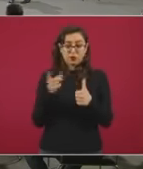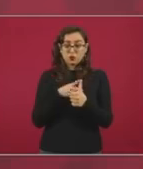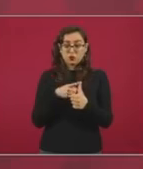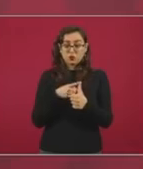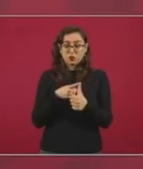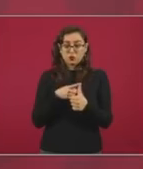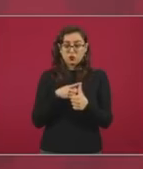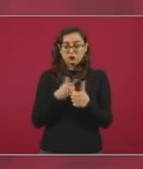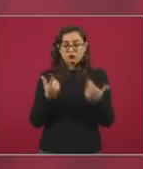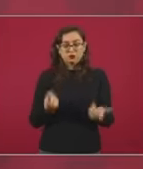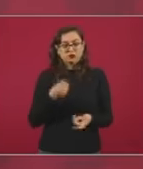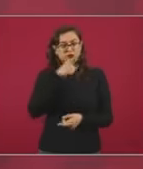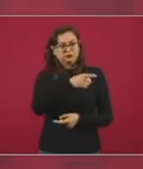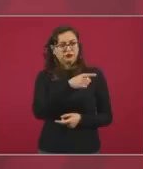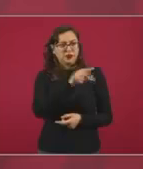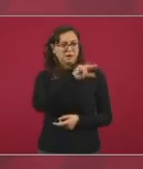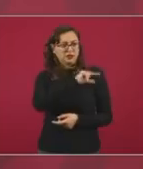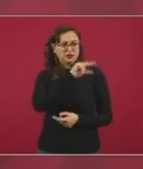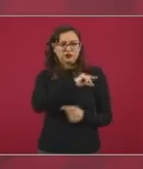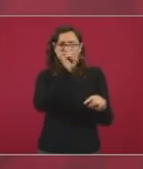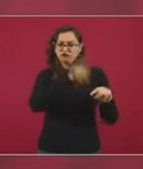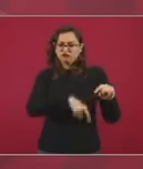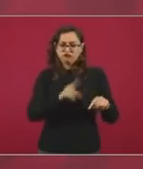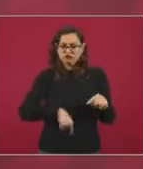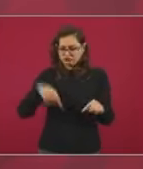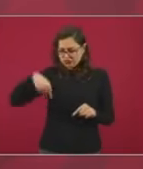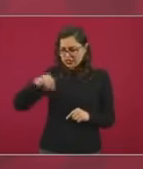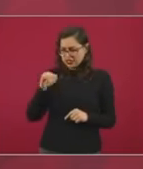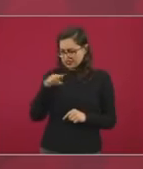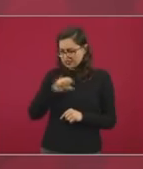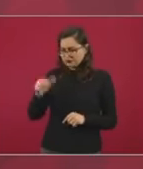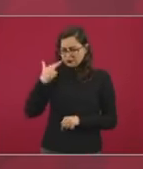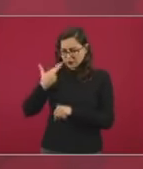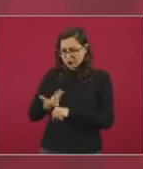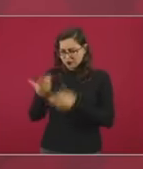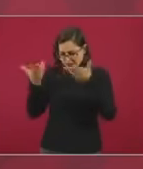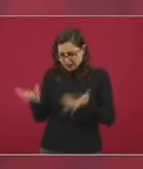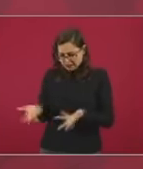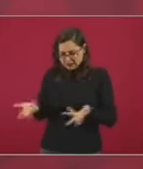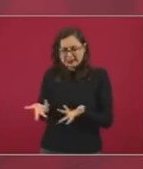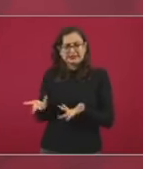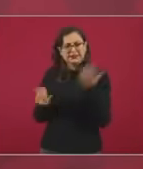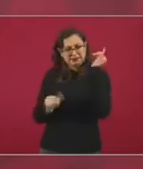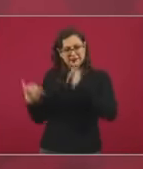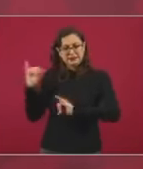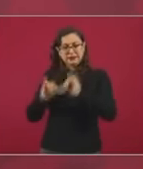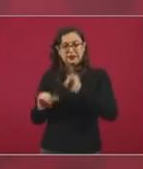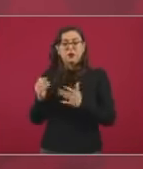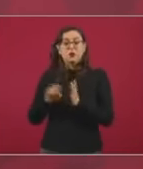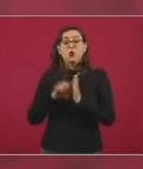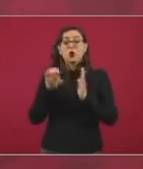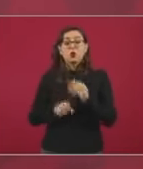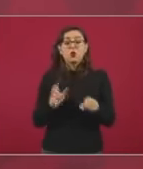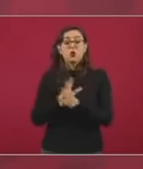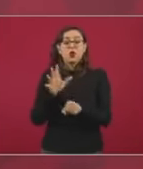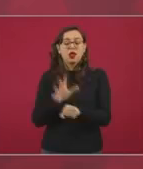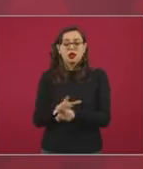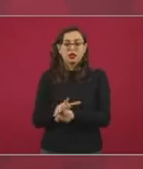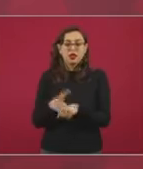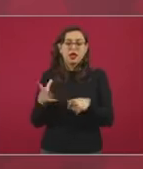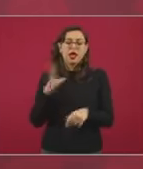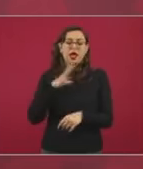de estos servicios y hacerlos de manera institucional. Un caso ejemplar, digamos, o un caso emblemático de esto son las